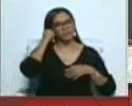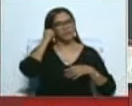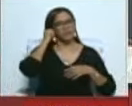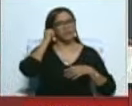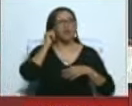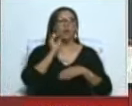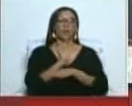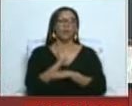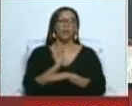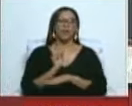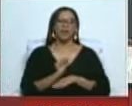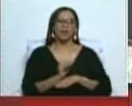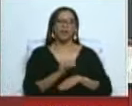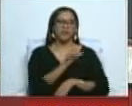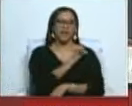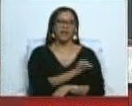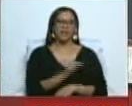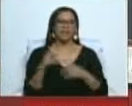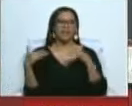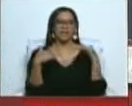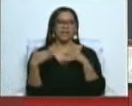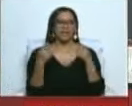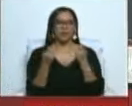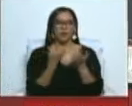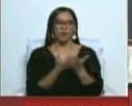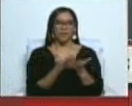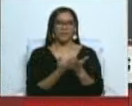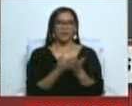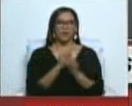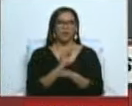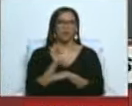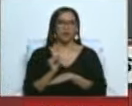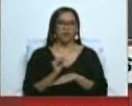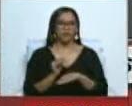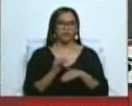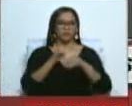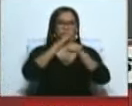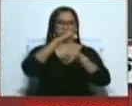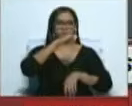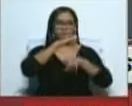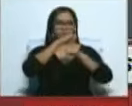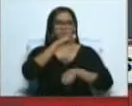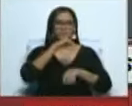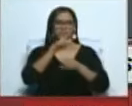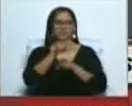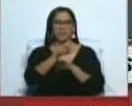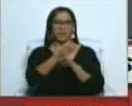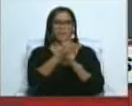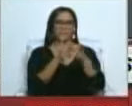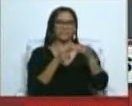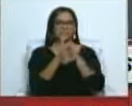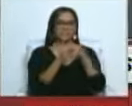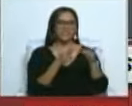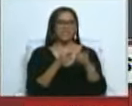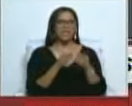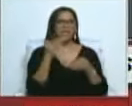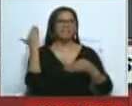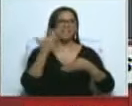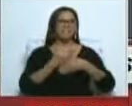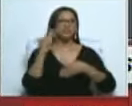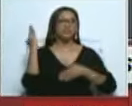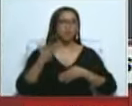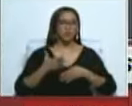curando las heridas de la guerra económica, curando las heridas del bombardeo, de los misiles, de las sanciones. Nunca olvidemos